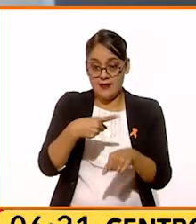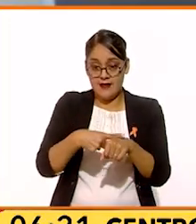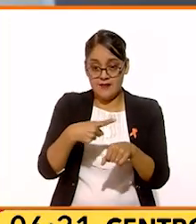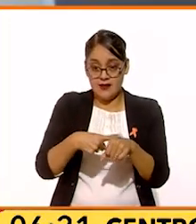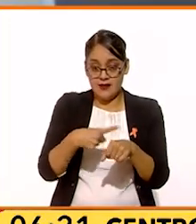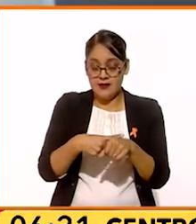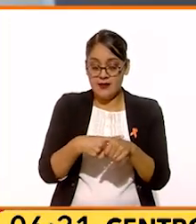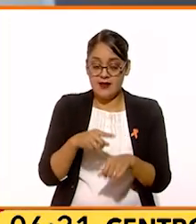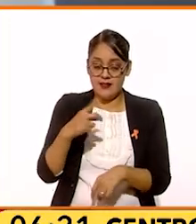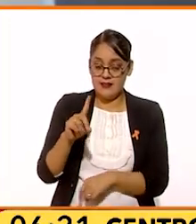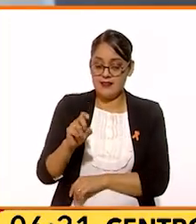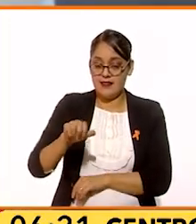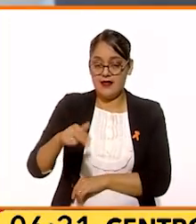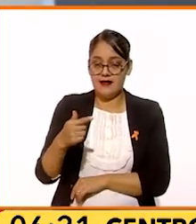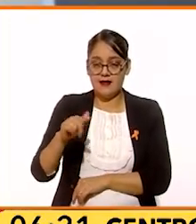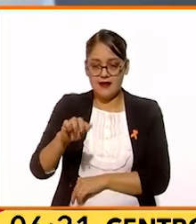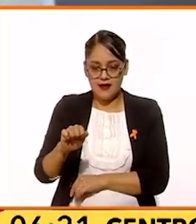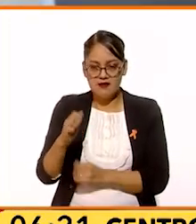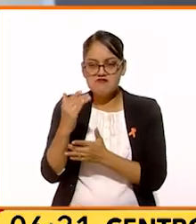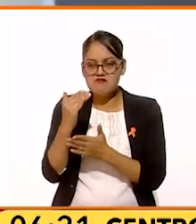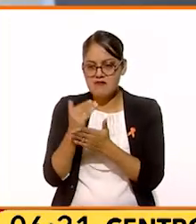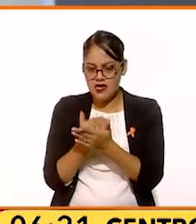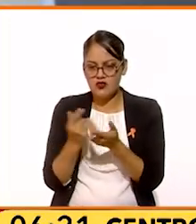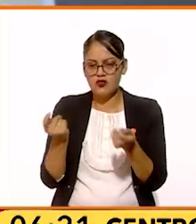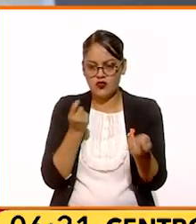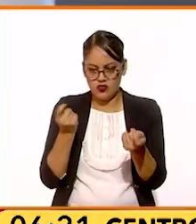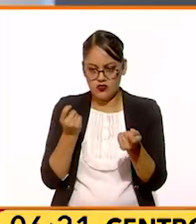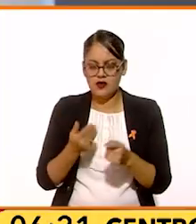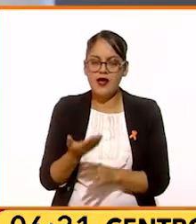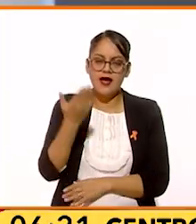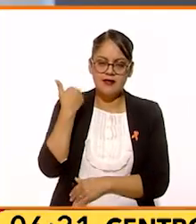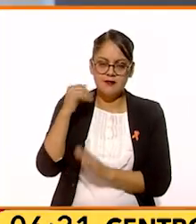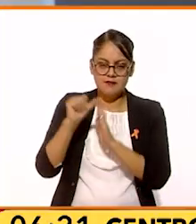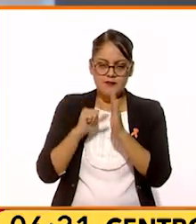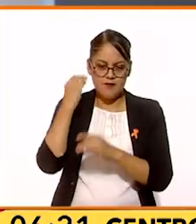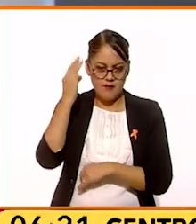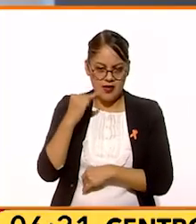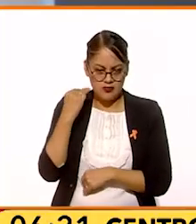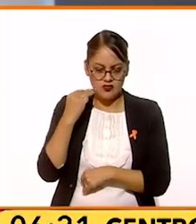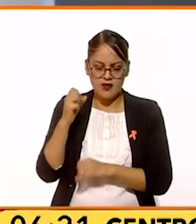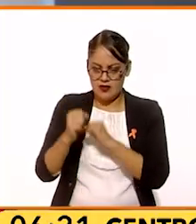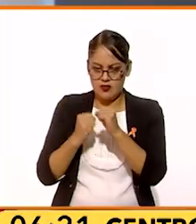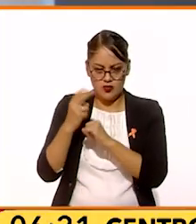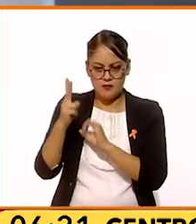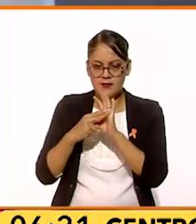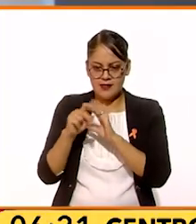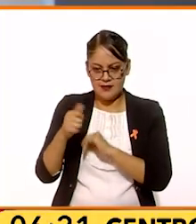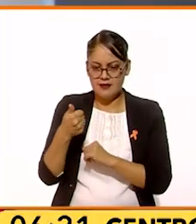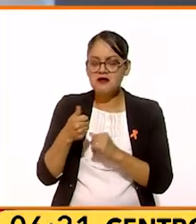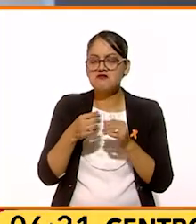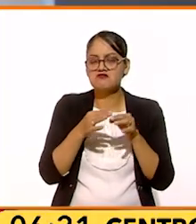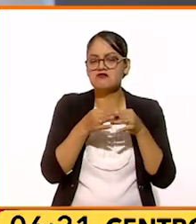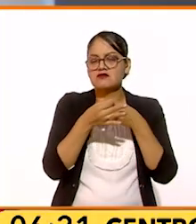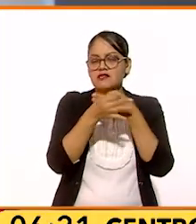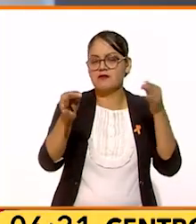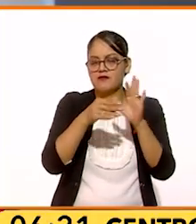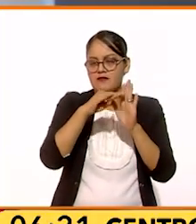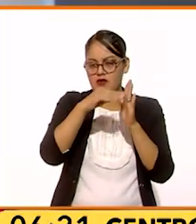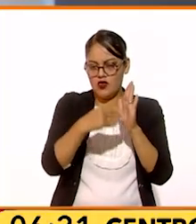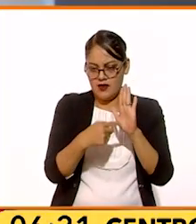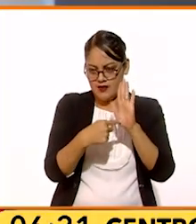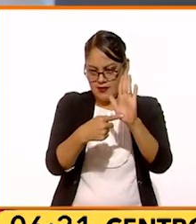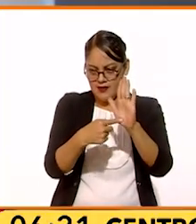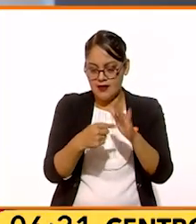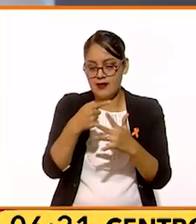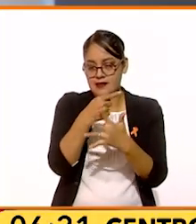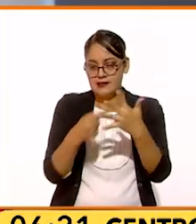los casos de dengue. En esta estrategia que fue lanzada en marzo de este año, incluimos